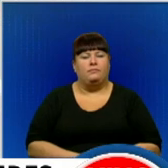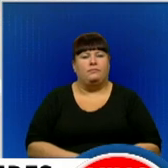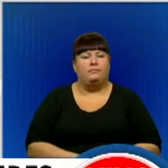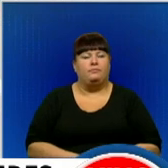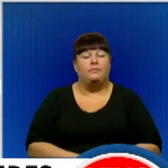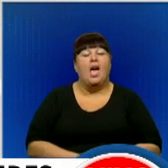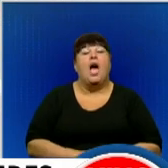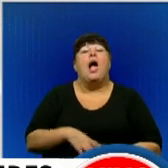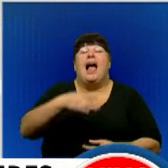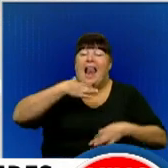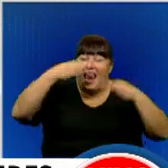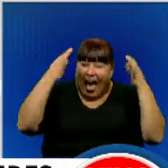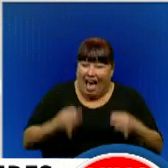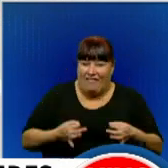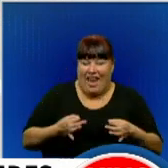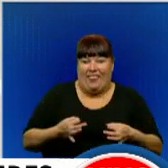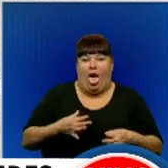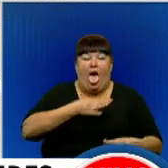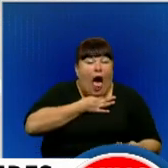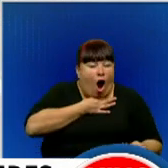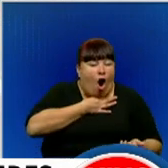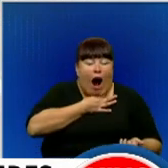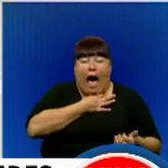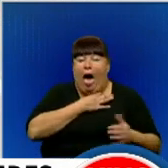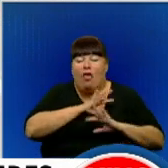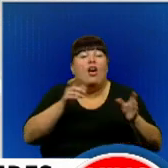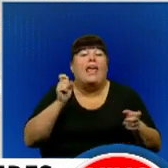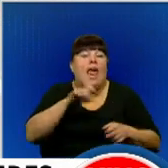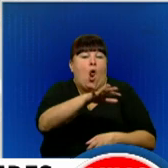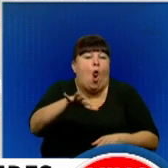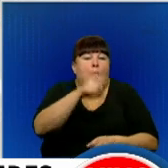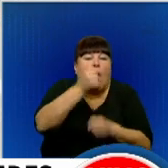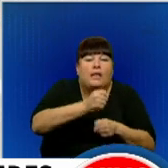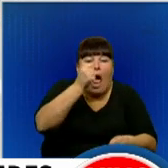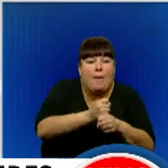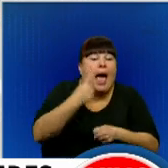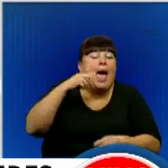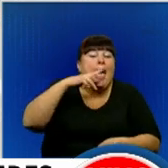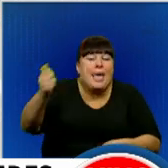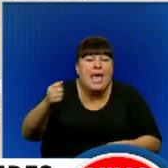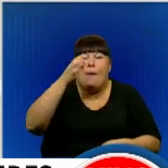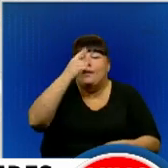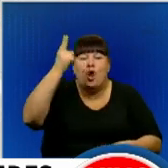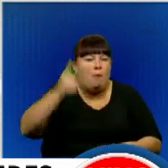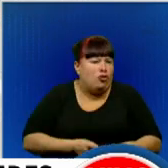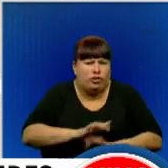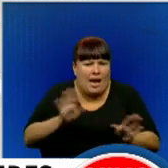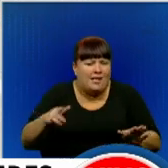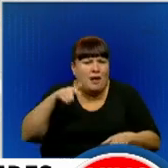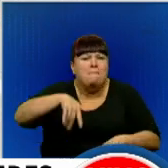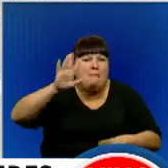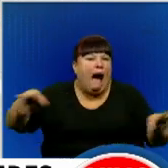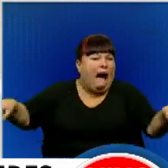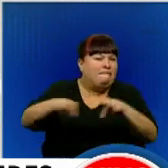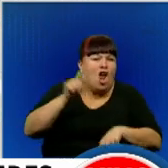porque el que verdaderamente está asfixiado y está expropiado es el pueblo trabajador con el iva del 21% que lo que más